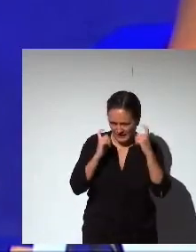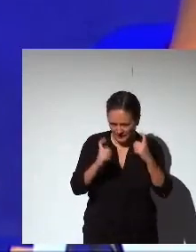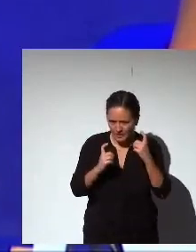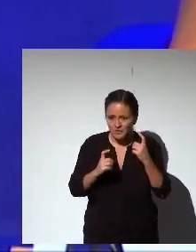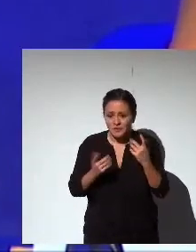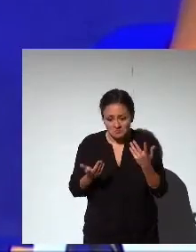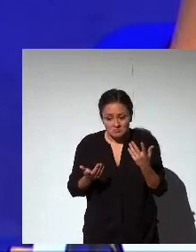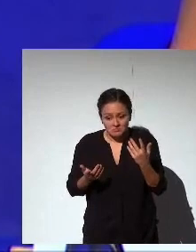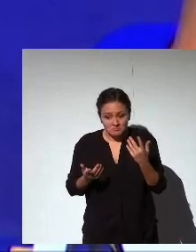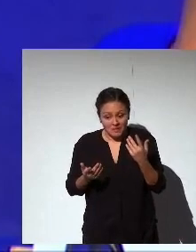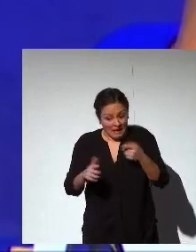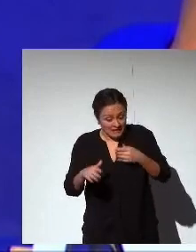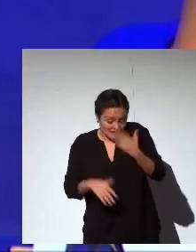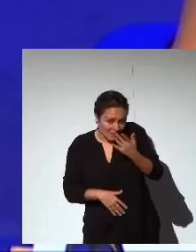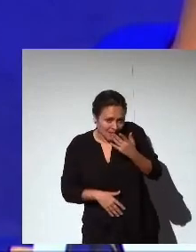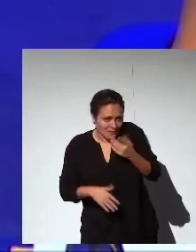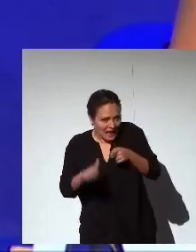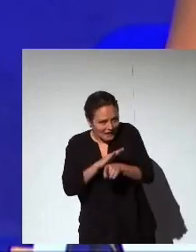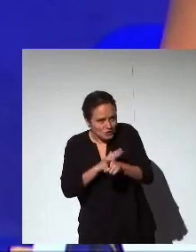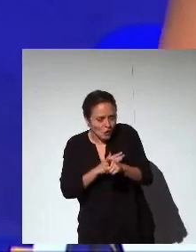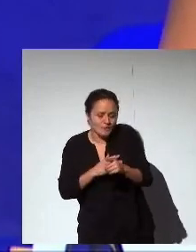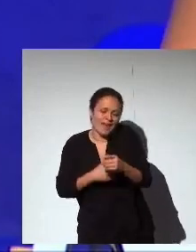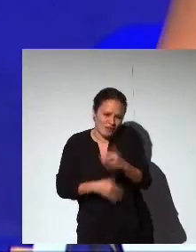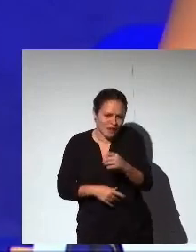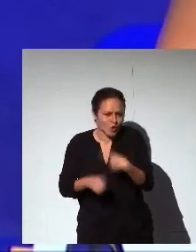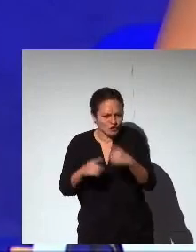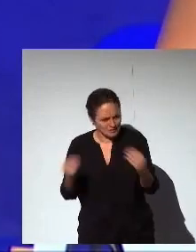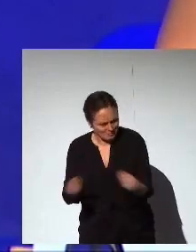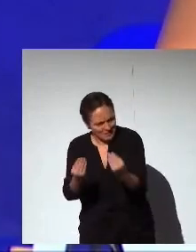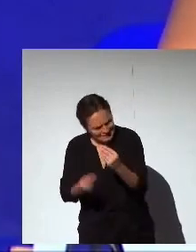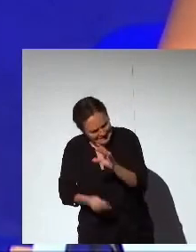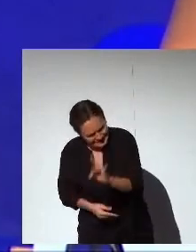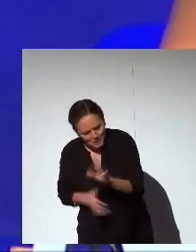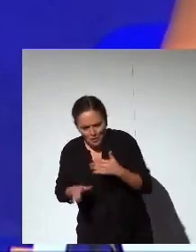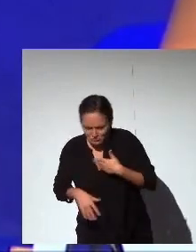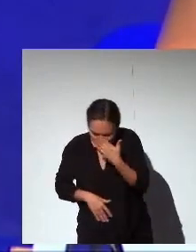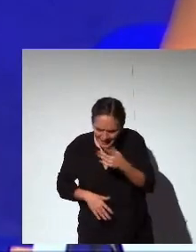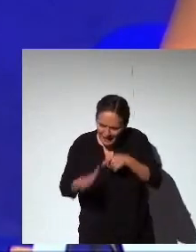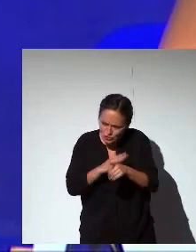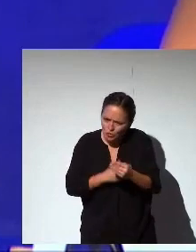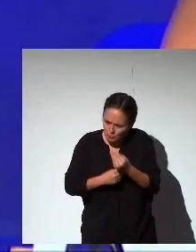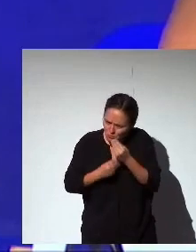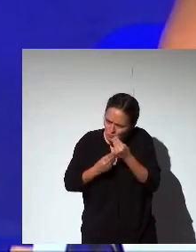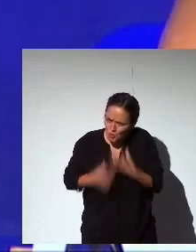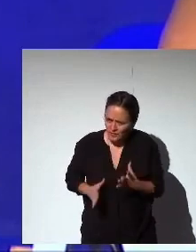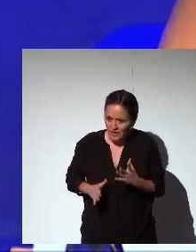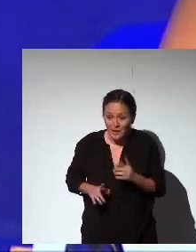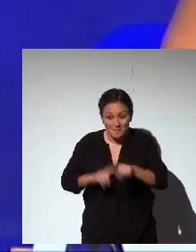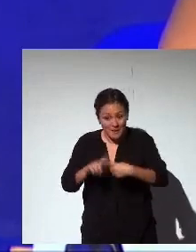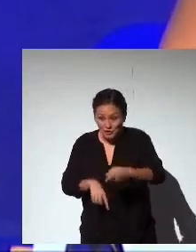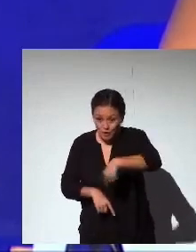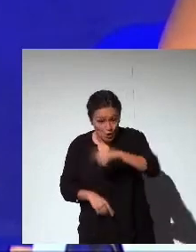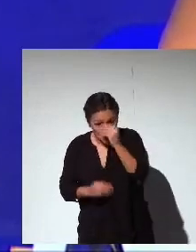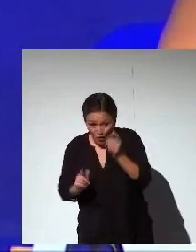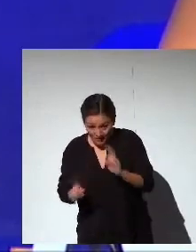sido, bueno, siempre hay cosas que mejorar, por supuesto, pero creo que la gestión ha sido buena. No nos olvidemos que estuvimos en La Palma, estamos en